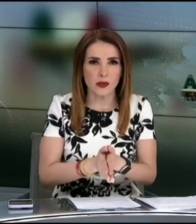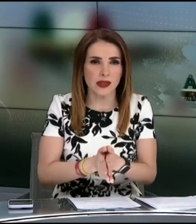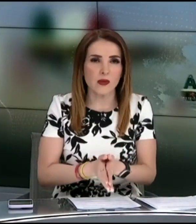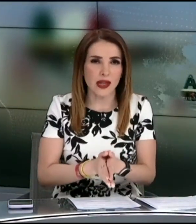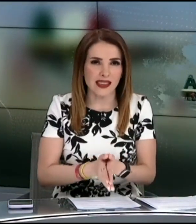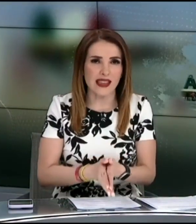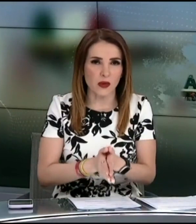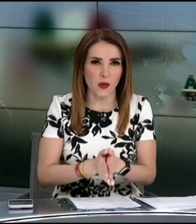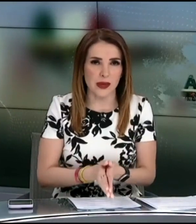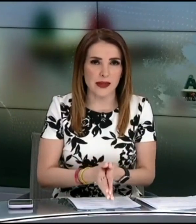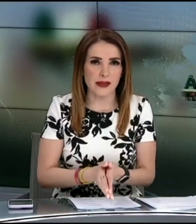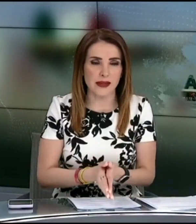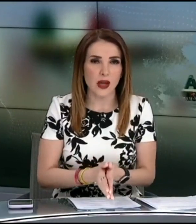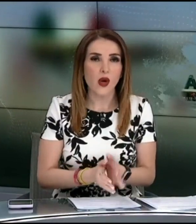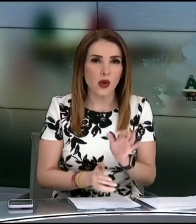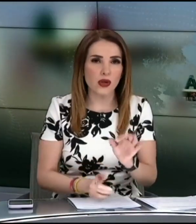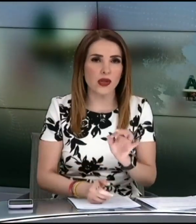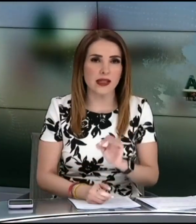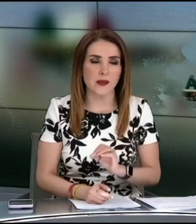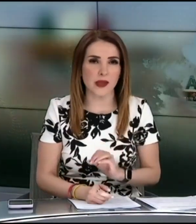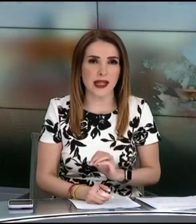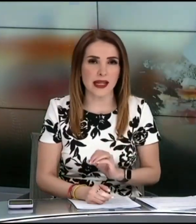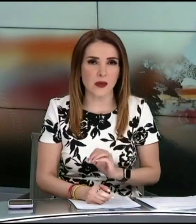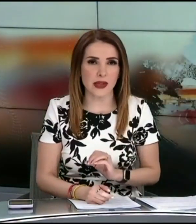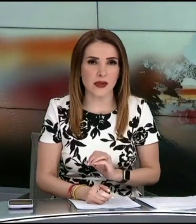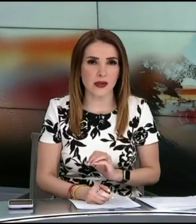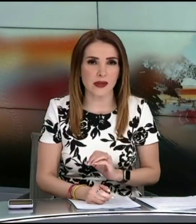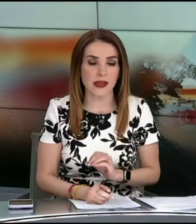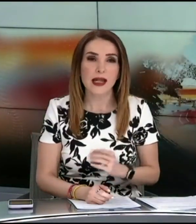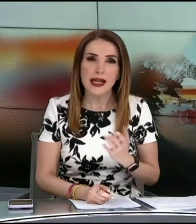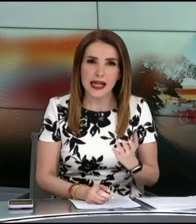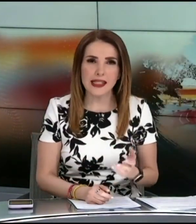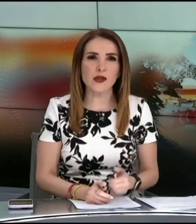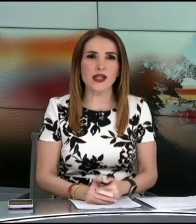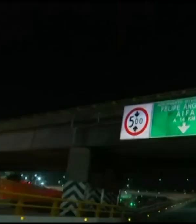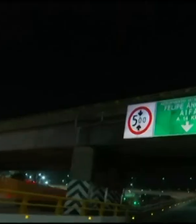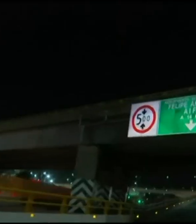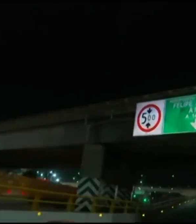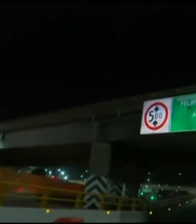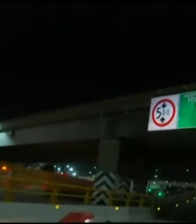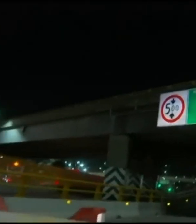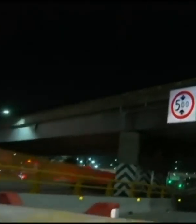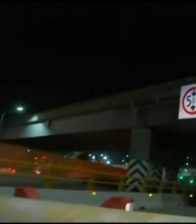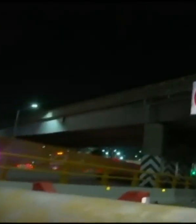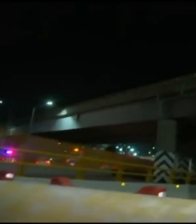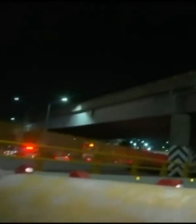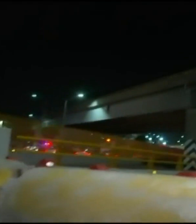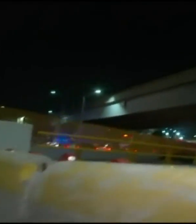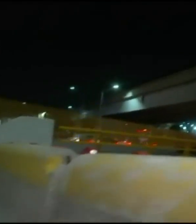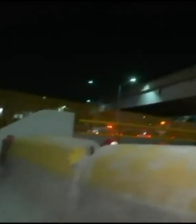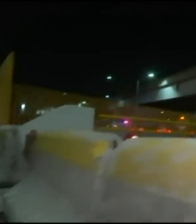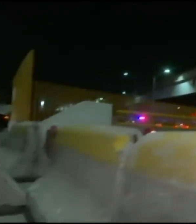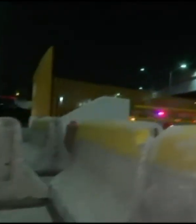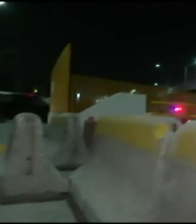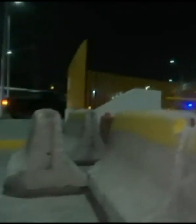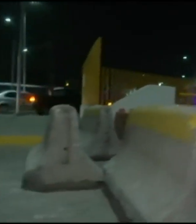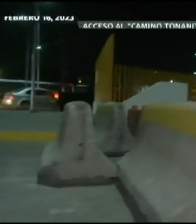hecho, lo presentamos aquí el jueves, 8 horas después de la inauguración. Esa noche, recordará mi compañero Jorge